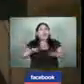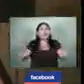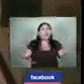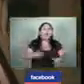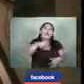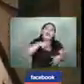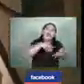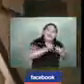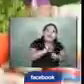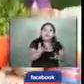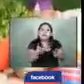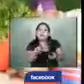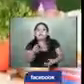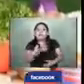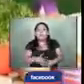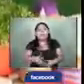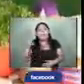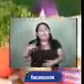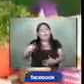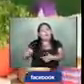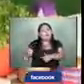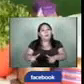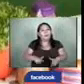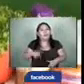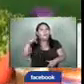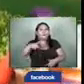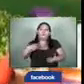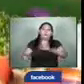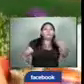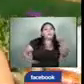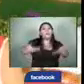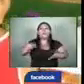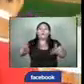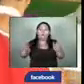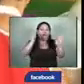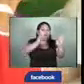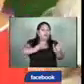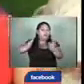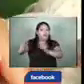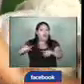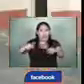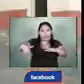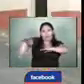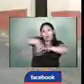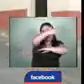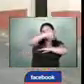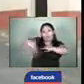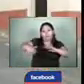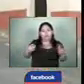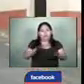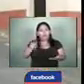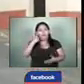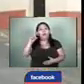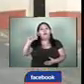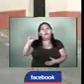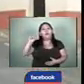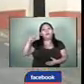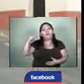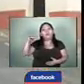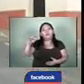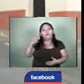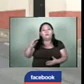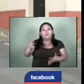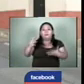encargar sus pedidos. Ahora sí, es momento de sacar la venta. En la calle principal del barrio La Asunción se